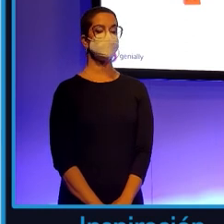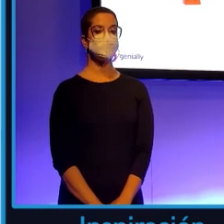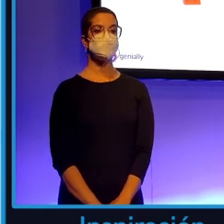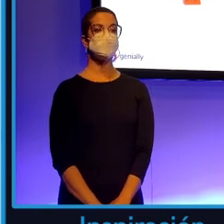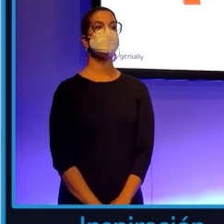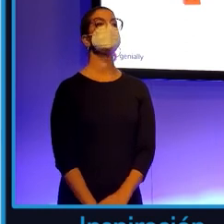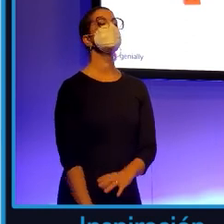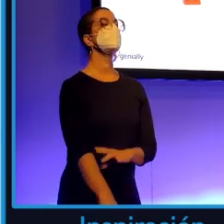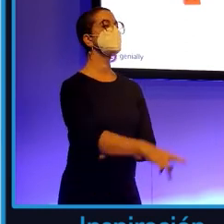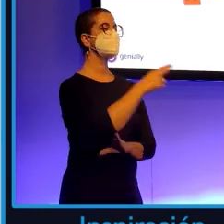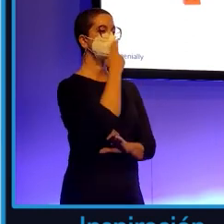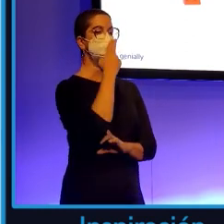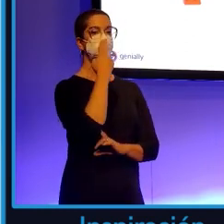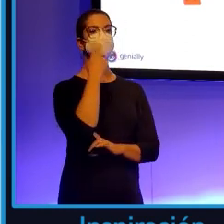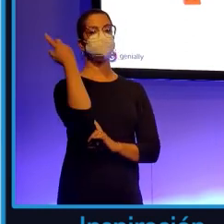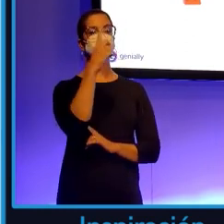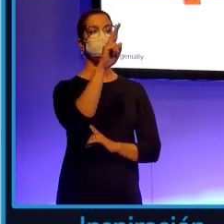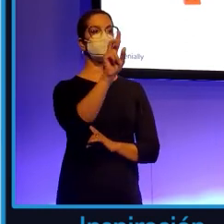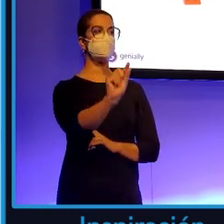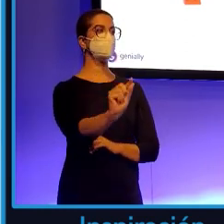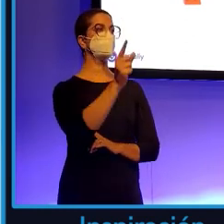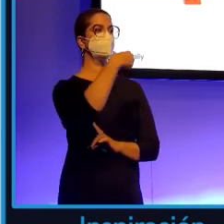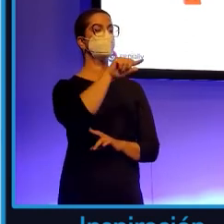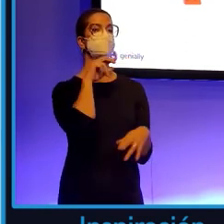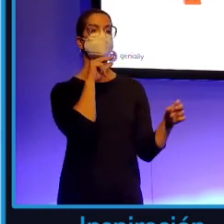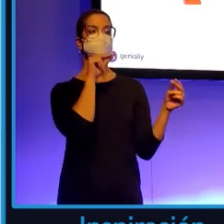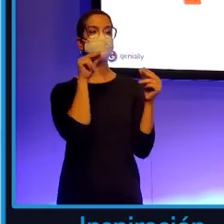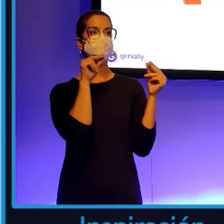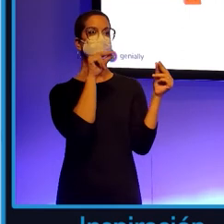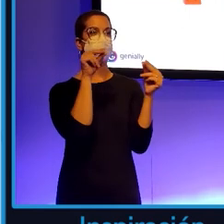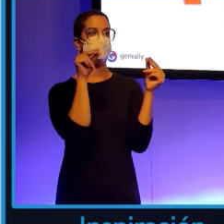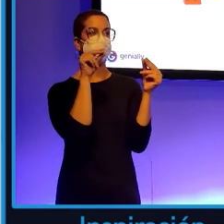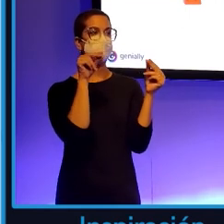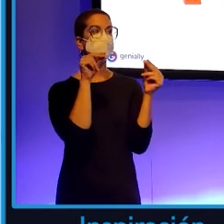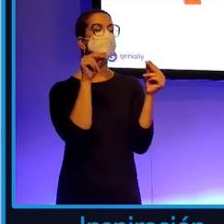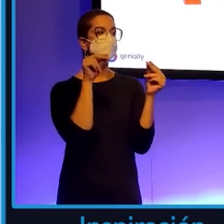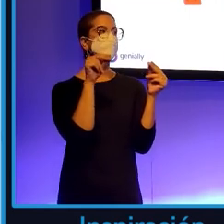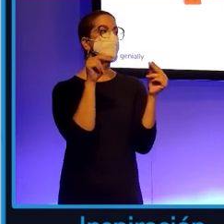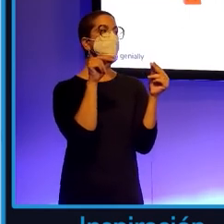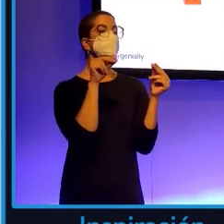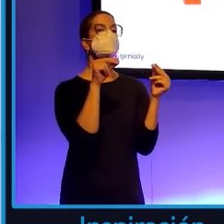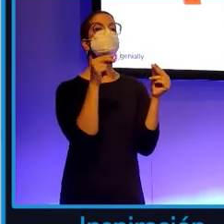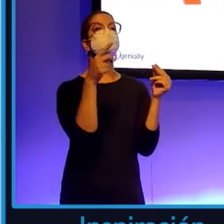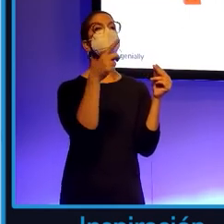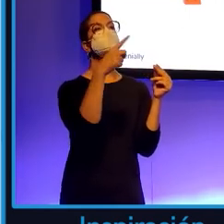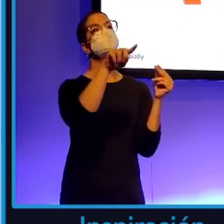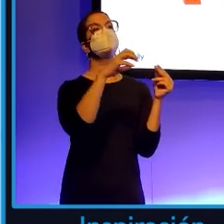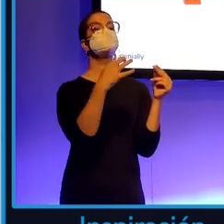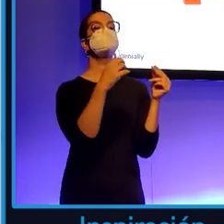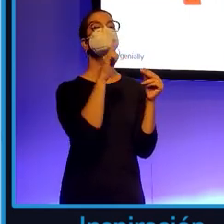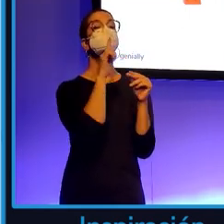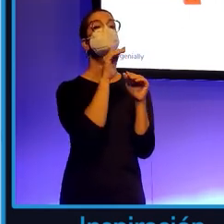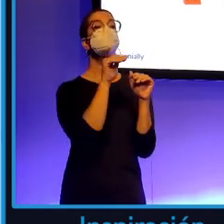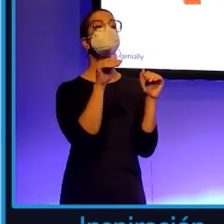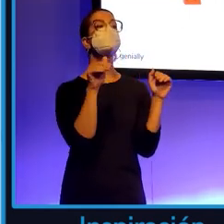sesión interesante sé que son dos minutos y hay mucho tiempo callado pero aquel que esté interesado lo valioso que sería hacer esta actividad prácticamente en